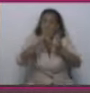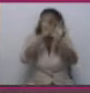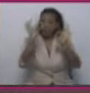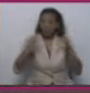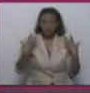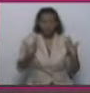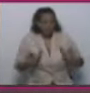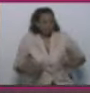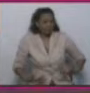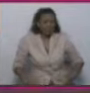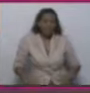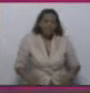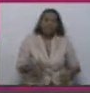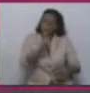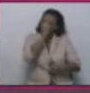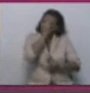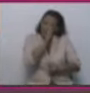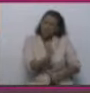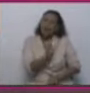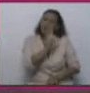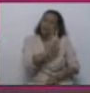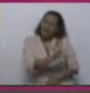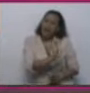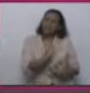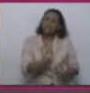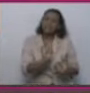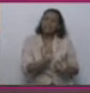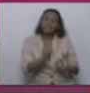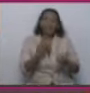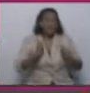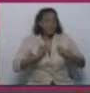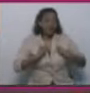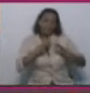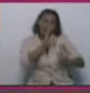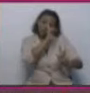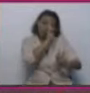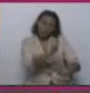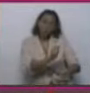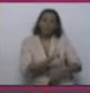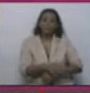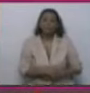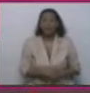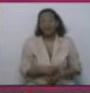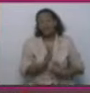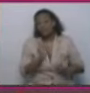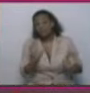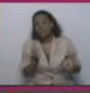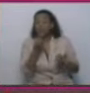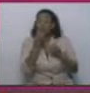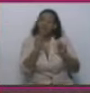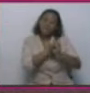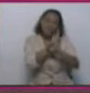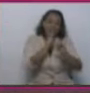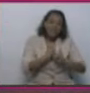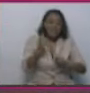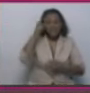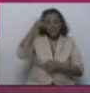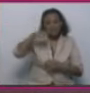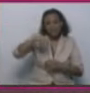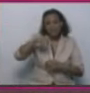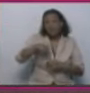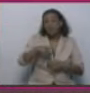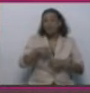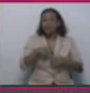y creo que esos son los homenajes que hay que hacerle a la gente siempre en vida. Así que, bueno, muy feliz, presidente, de haber